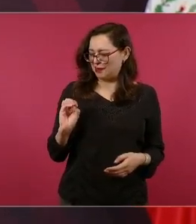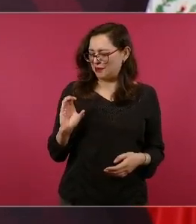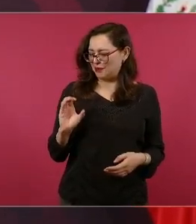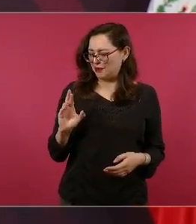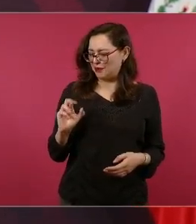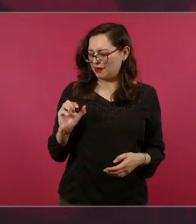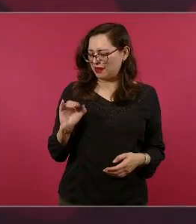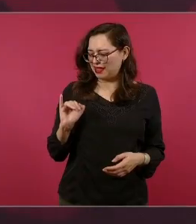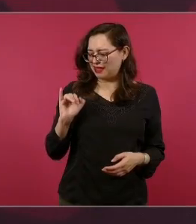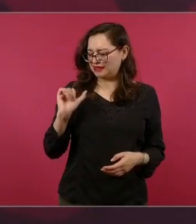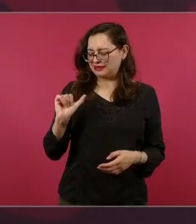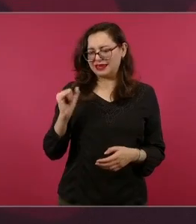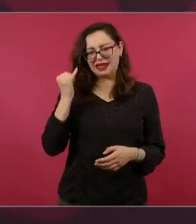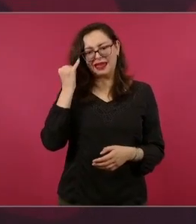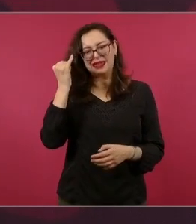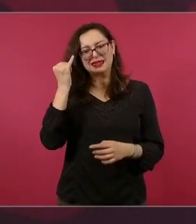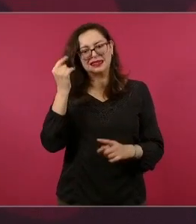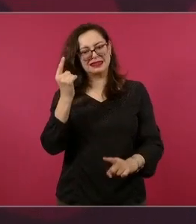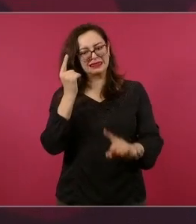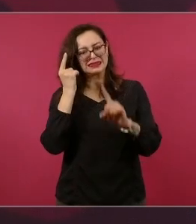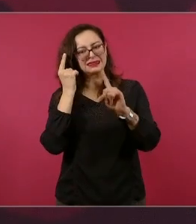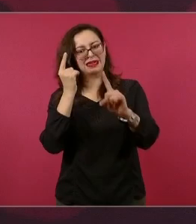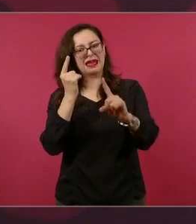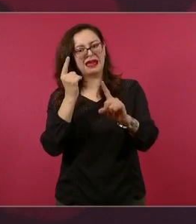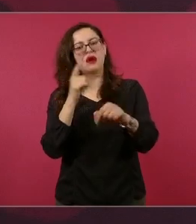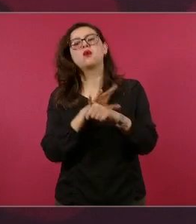es que se